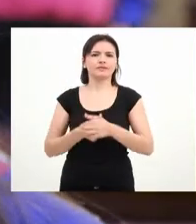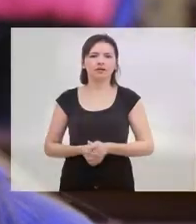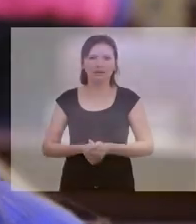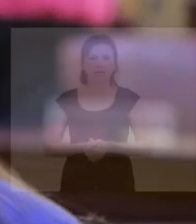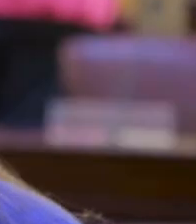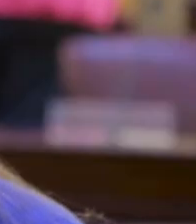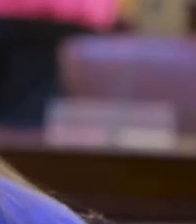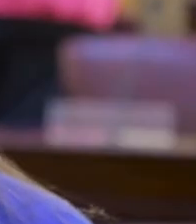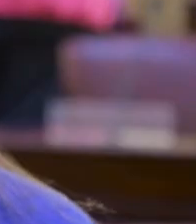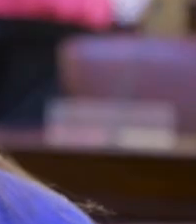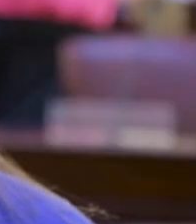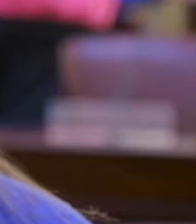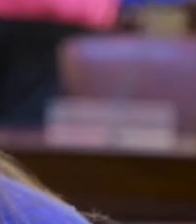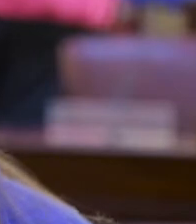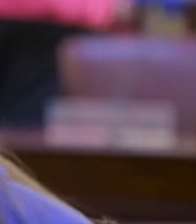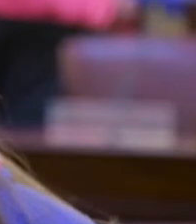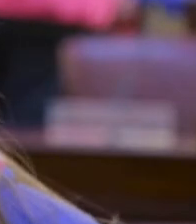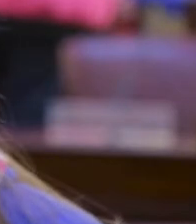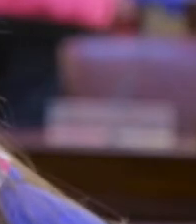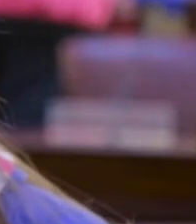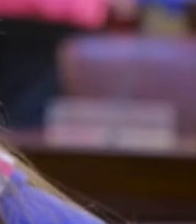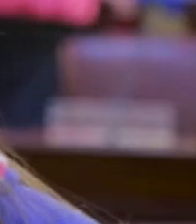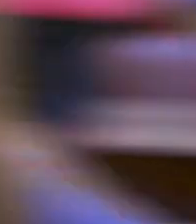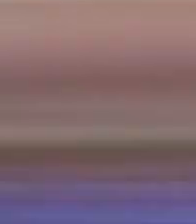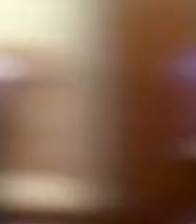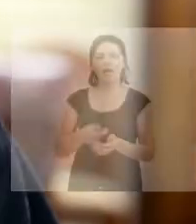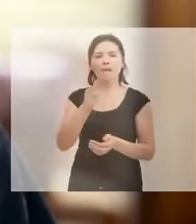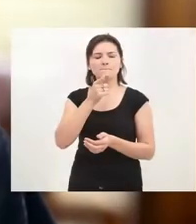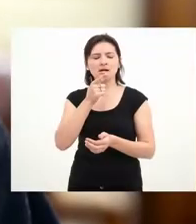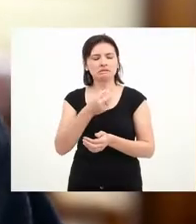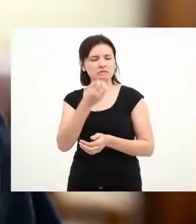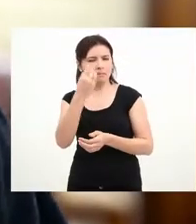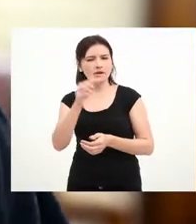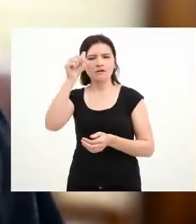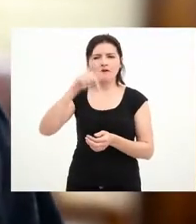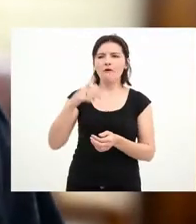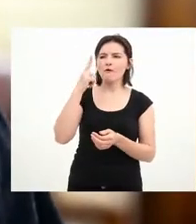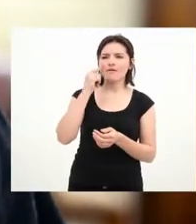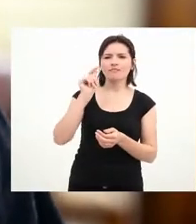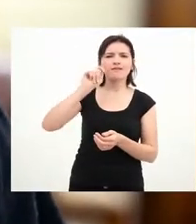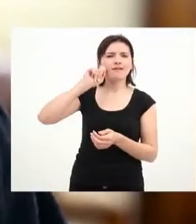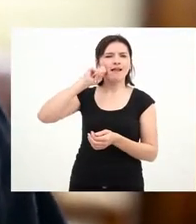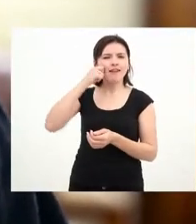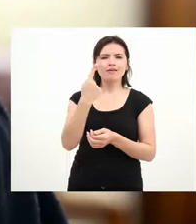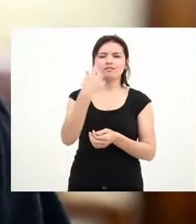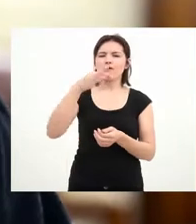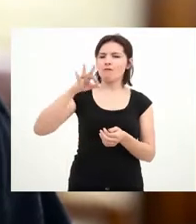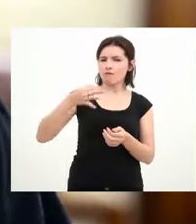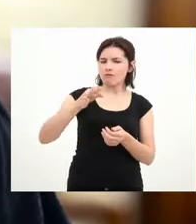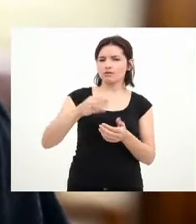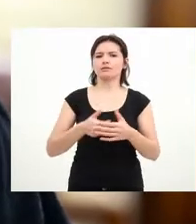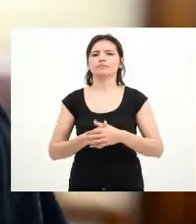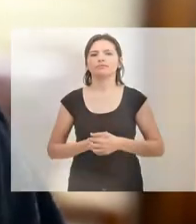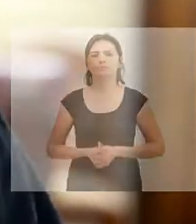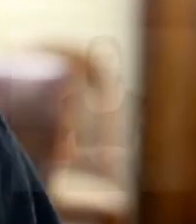opiniones, que nos tengan en cuenta. La verdad que con la escuela estamos muy agradecidos. Creo que la mayoría de nosotros, los que estuvimos hoy, fue